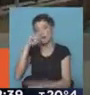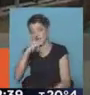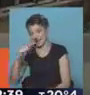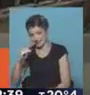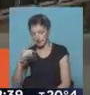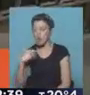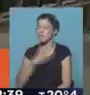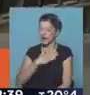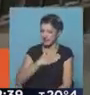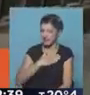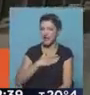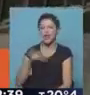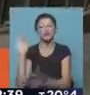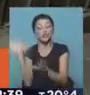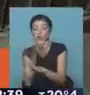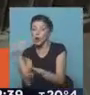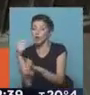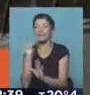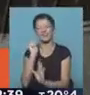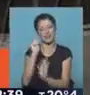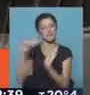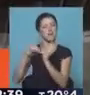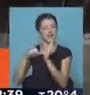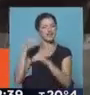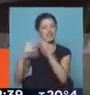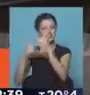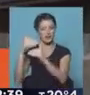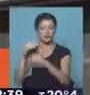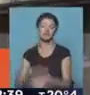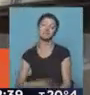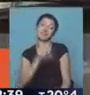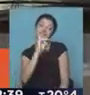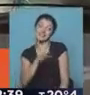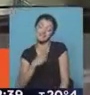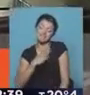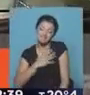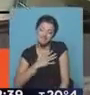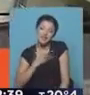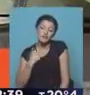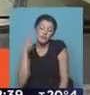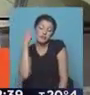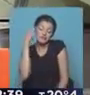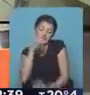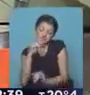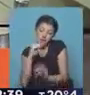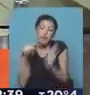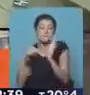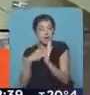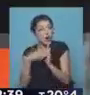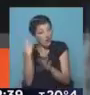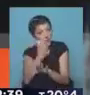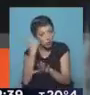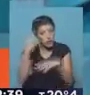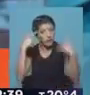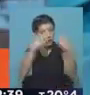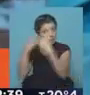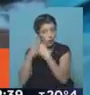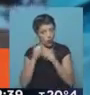con los países desarrollados. Y sí, yo soy de las pesimistas, aunque bueno, le doy la bienvenida siempre a acuerdos que en este